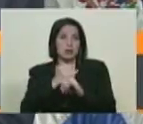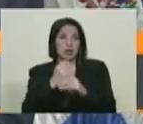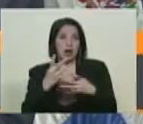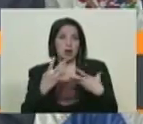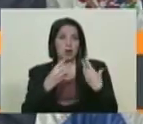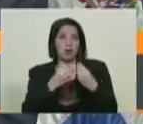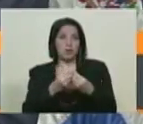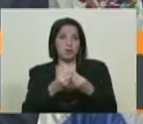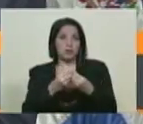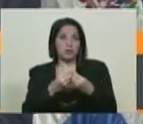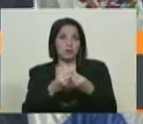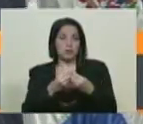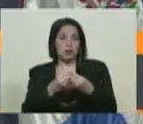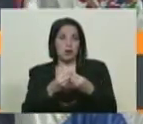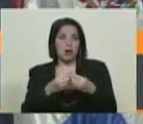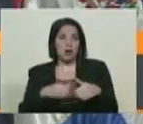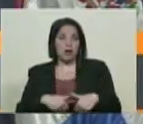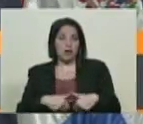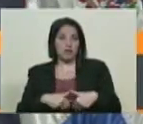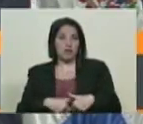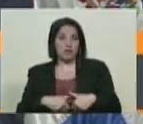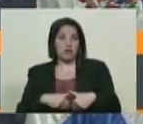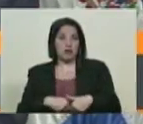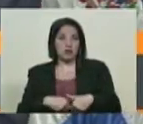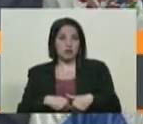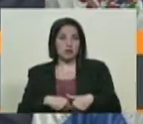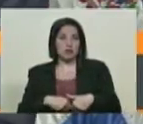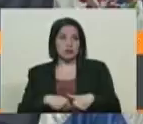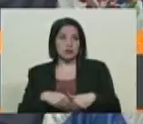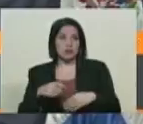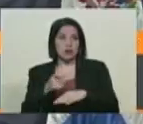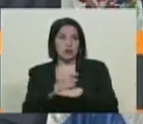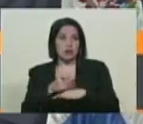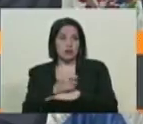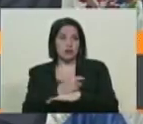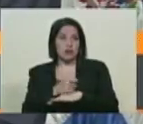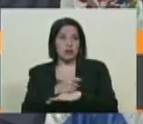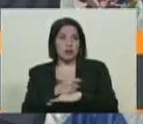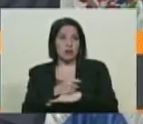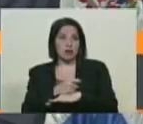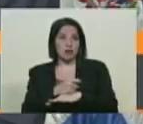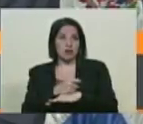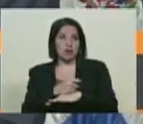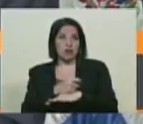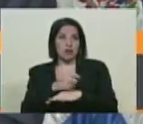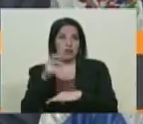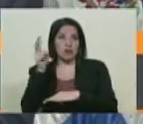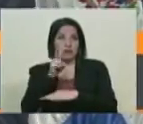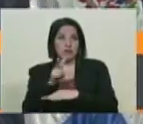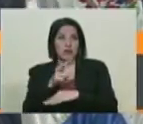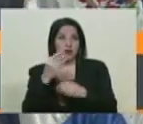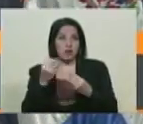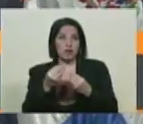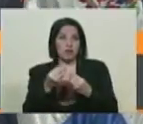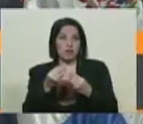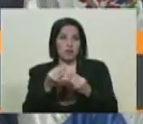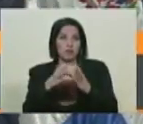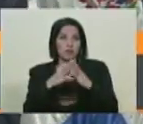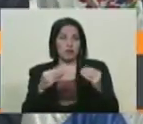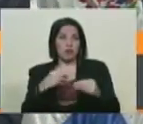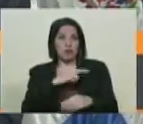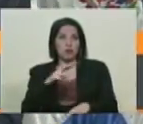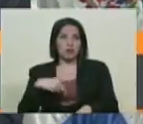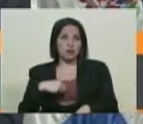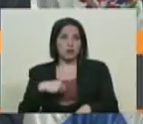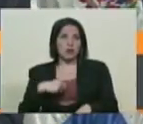esfuerzo compartido de oposición y gobierno de Venezuela. La oposición está de acuerdo en dialogar. Nosotros no solamente estamos